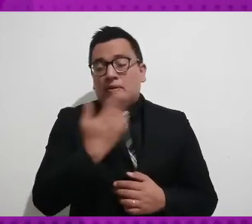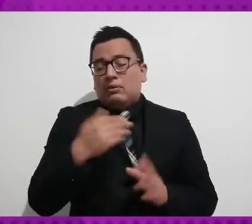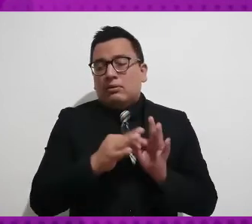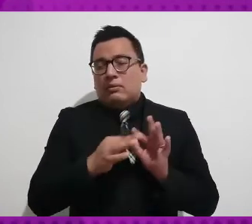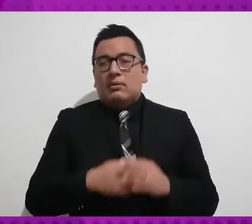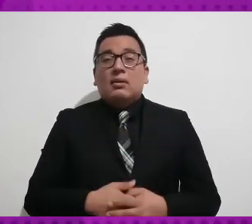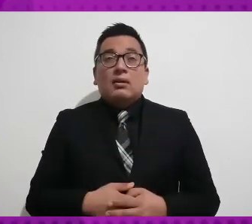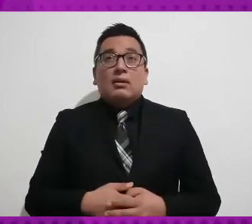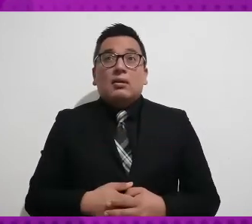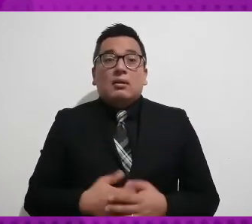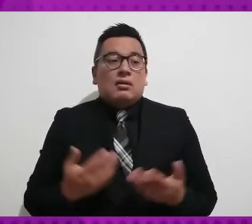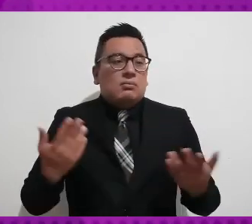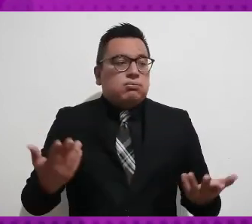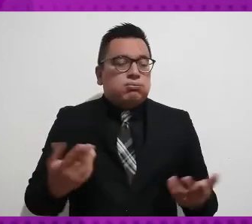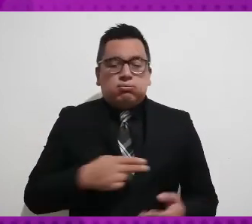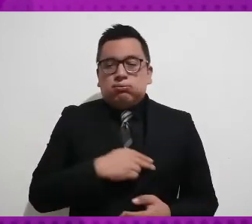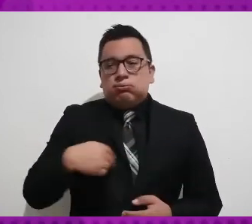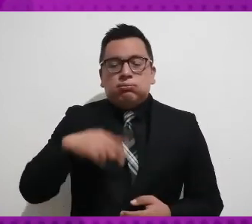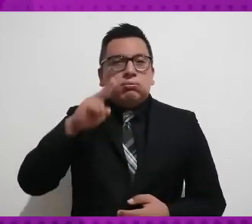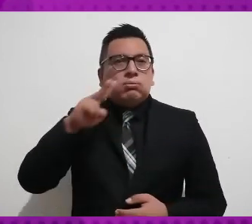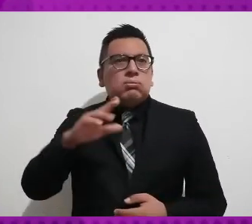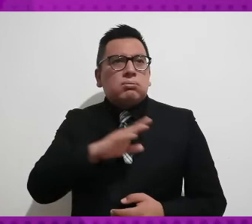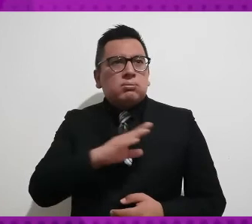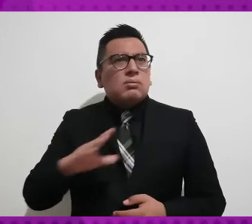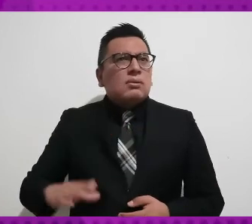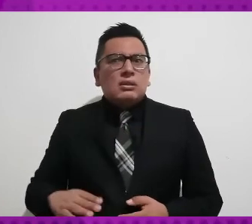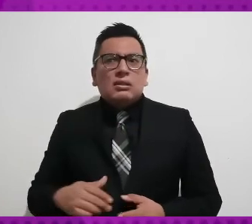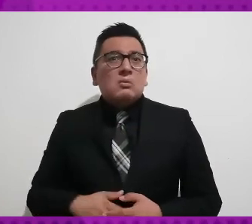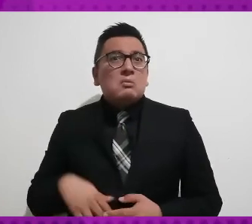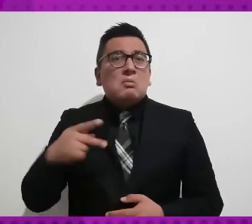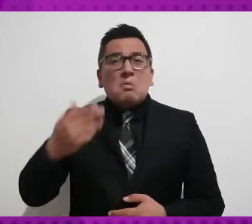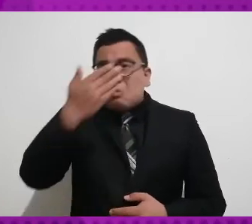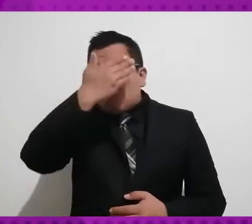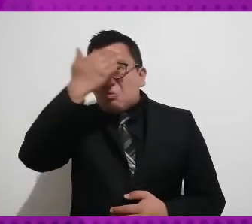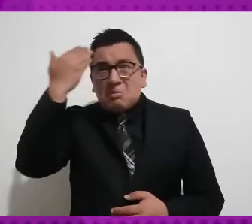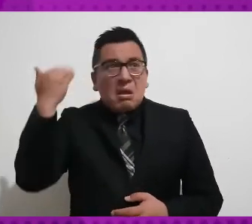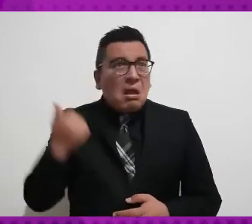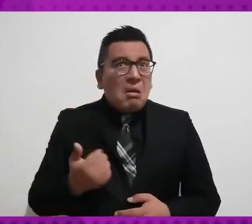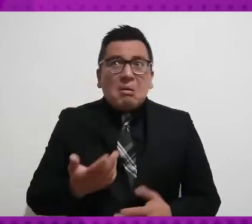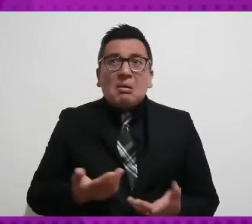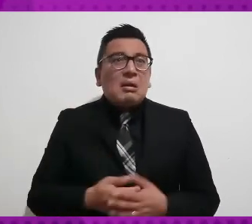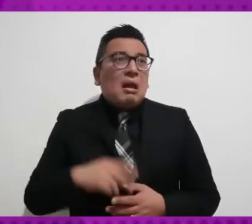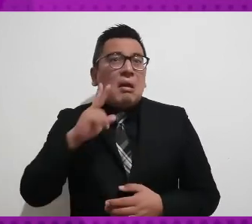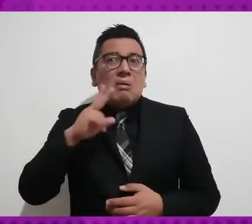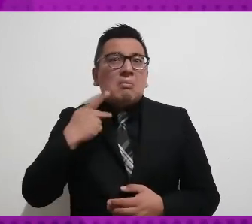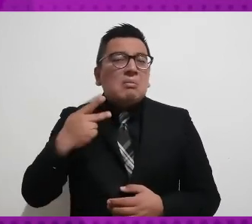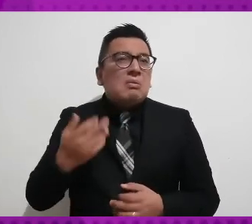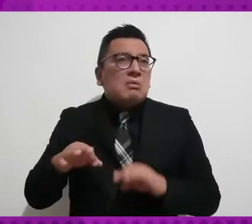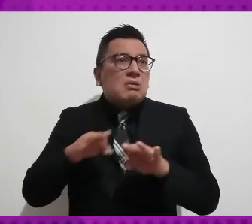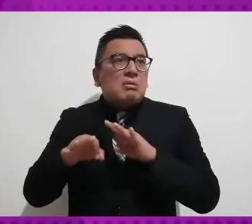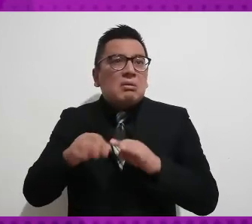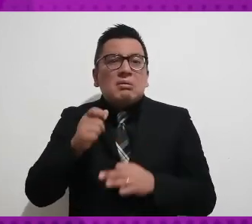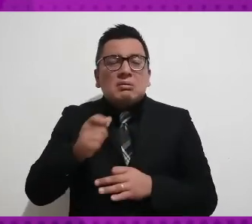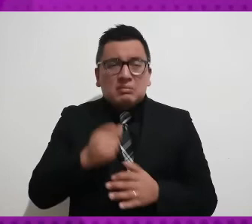es increíble escuchar candidatas, candidatos que no tienen la menor idea de qué se trata el cargo que